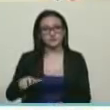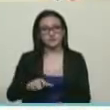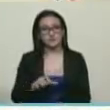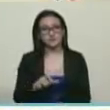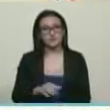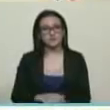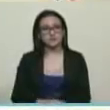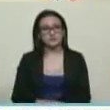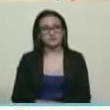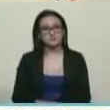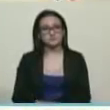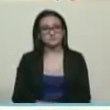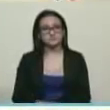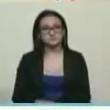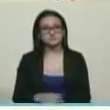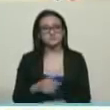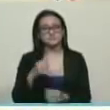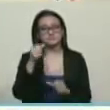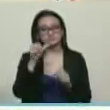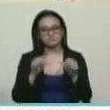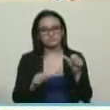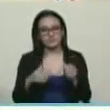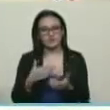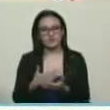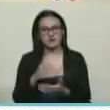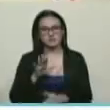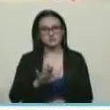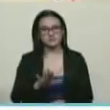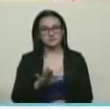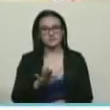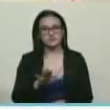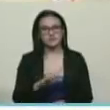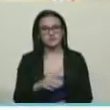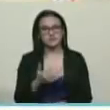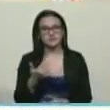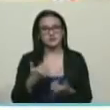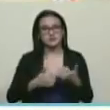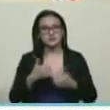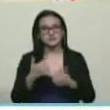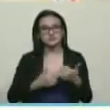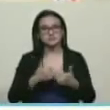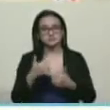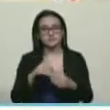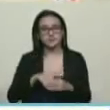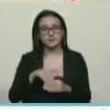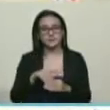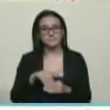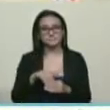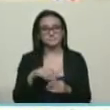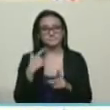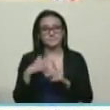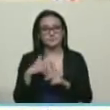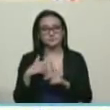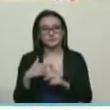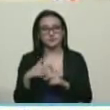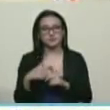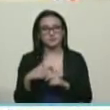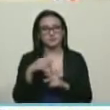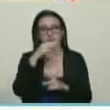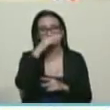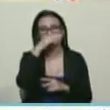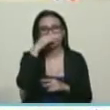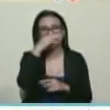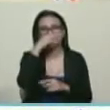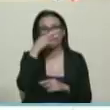que eso es el balance que podemos decir para esta elección, ha sido positivo en